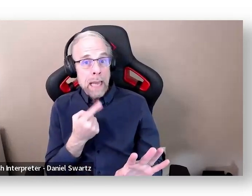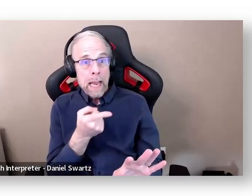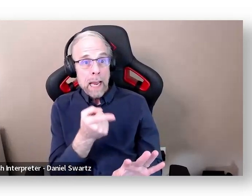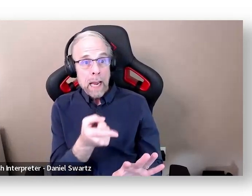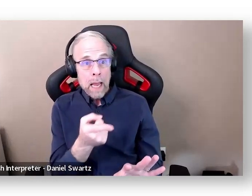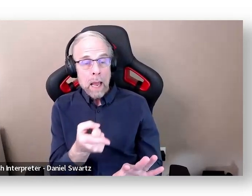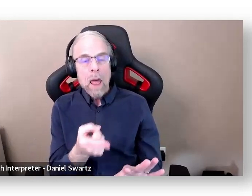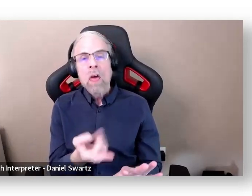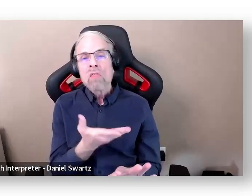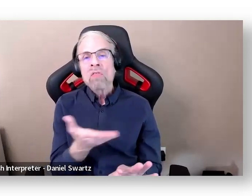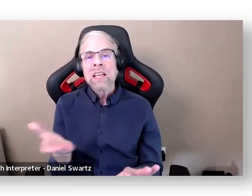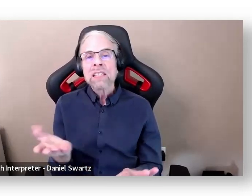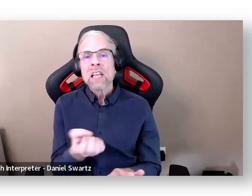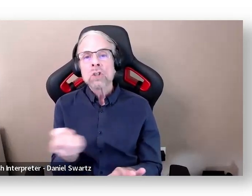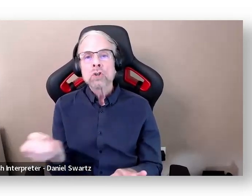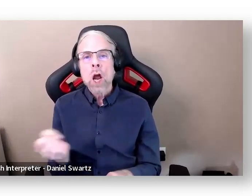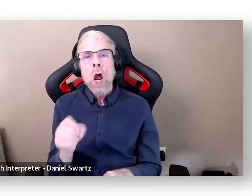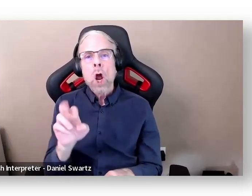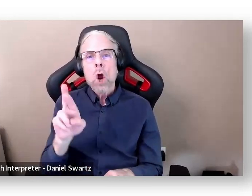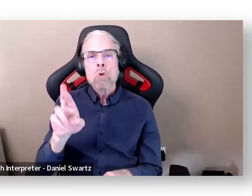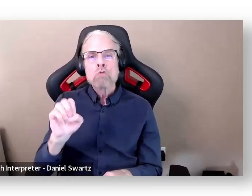exactamente. Pero